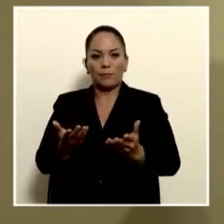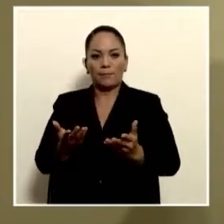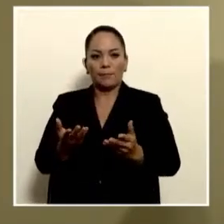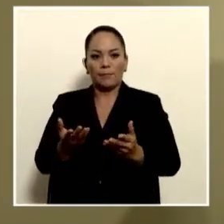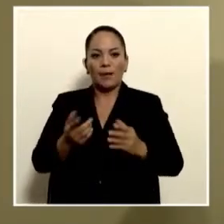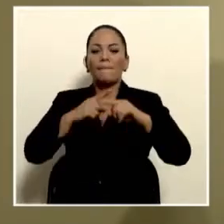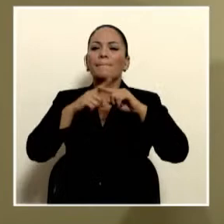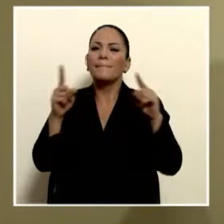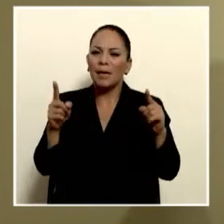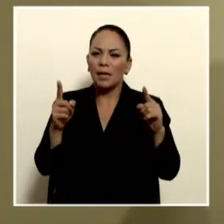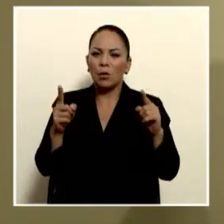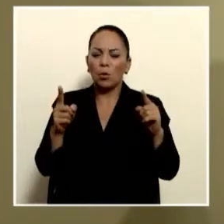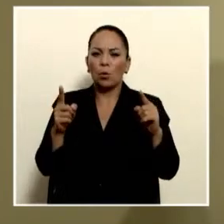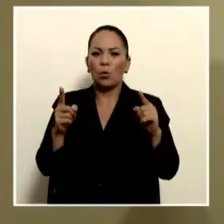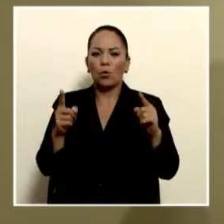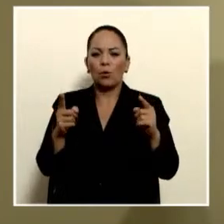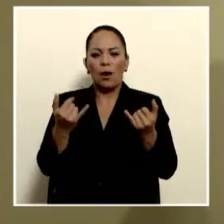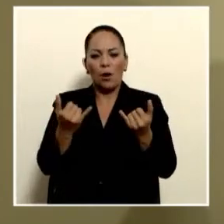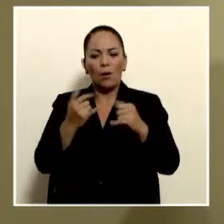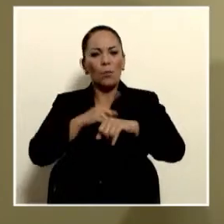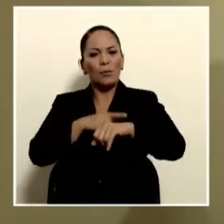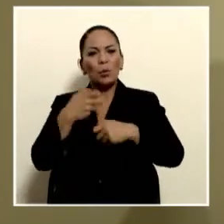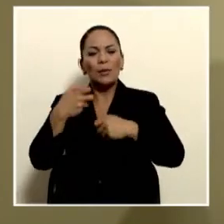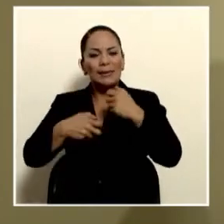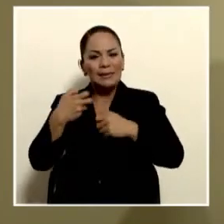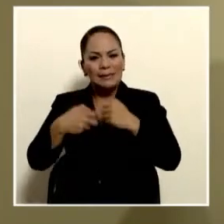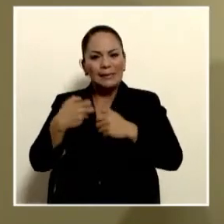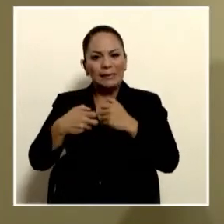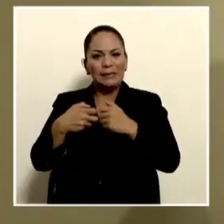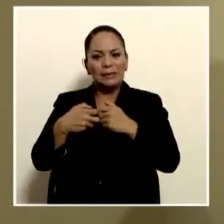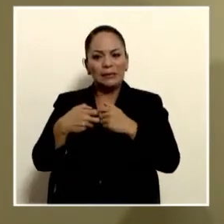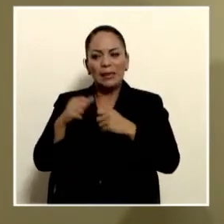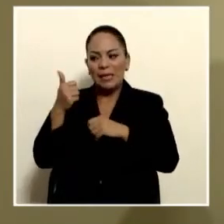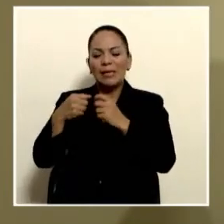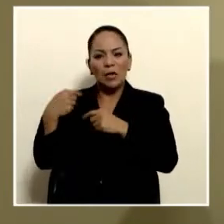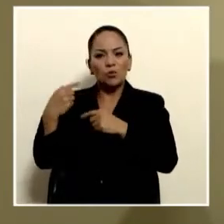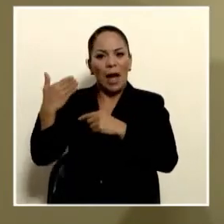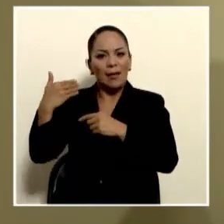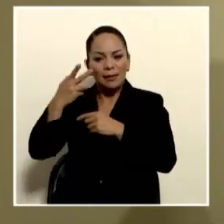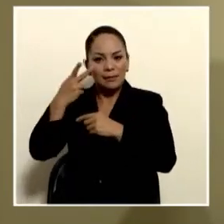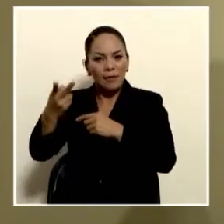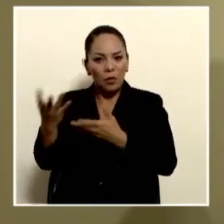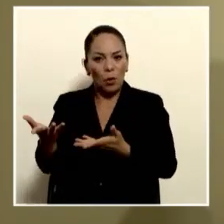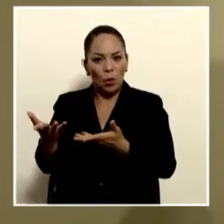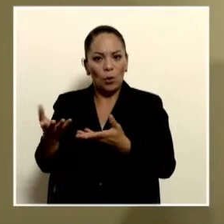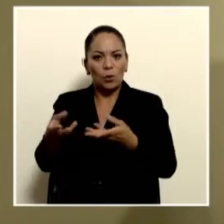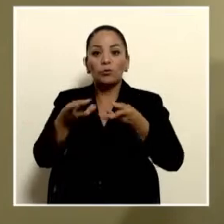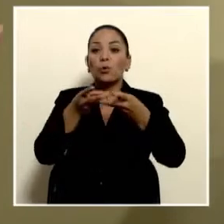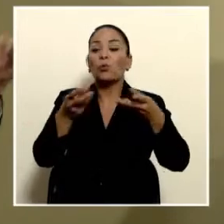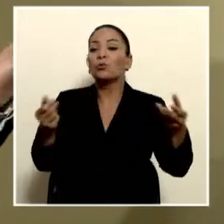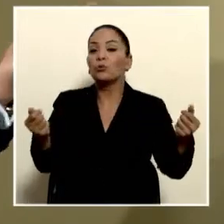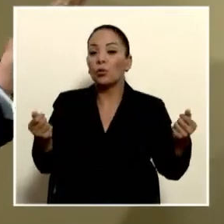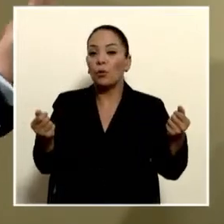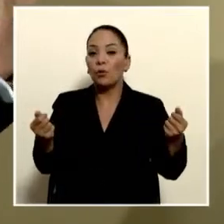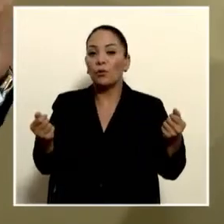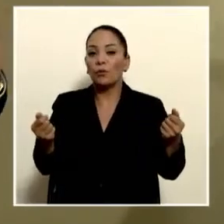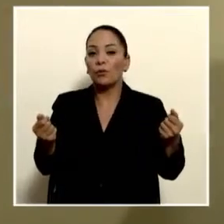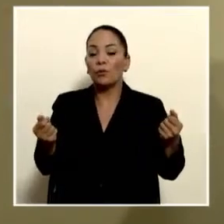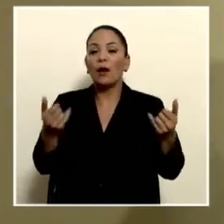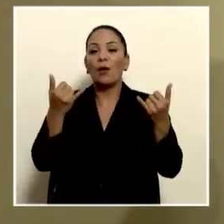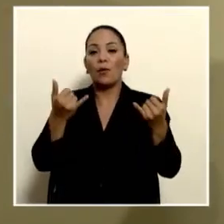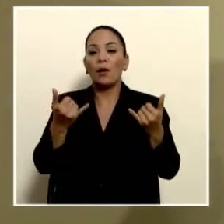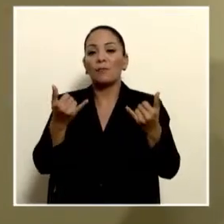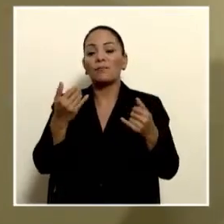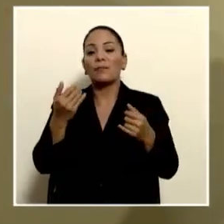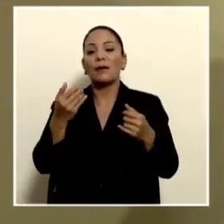pero estamos a una crisis que desde hace 10 años se veía y cuya solución el Ministerio de